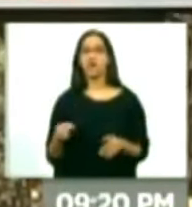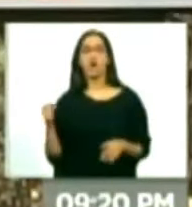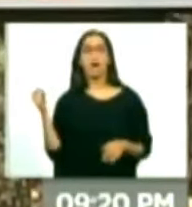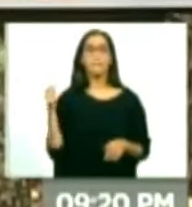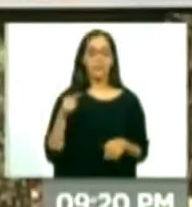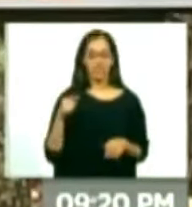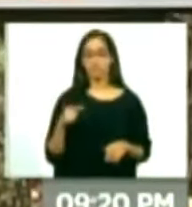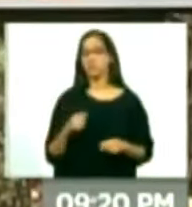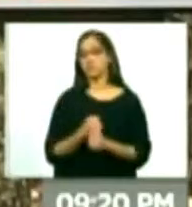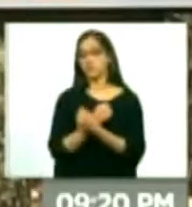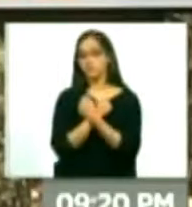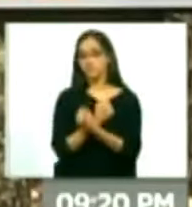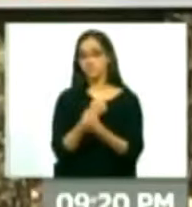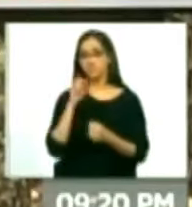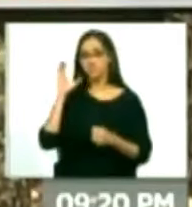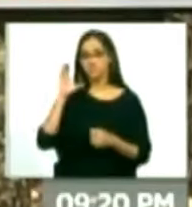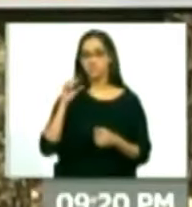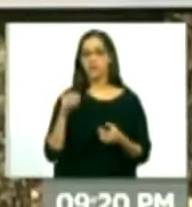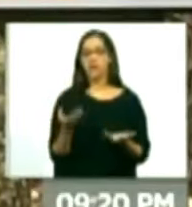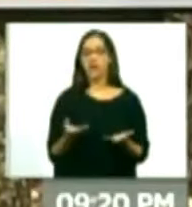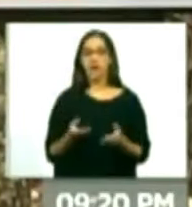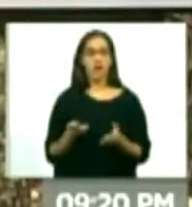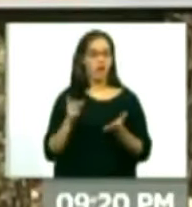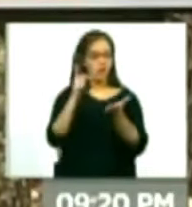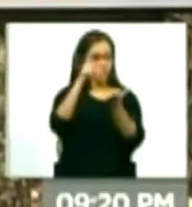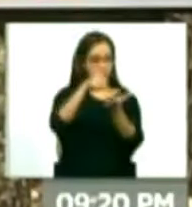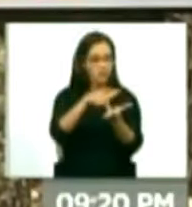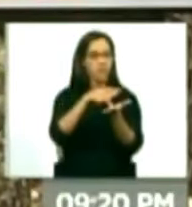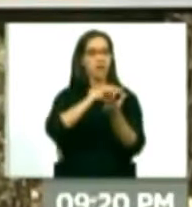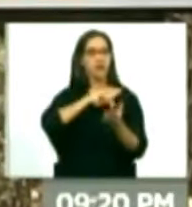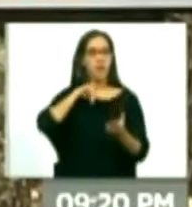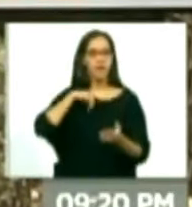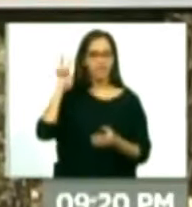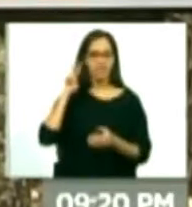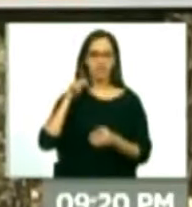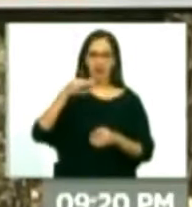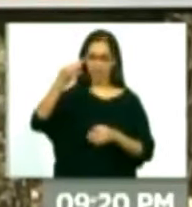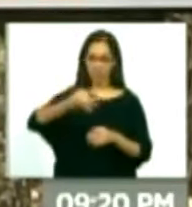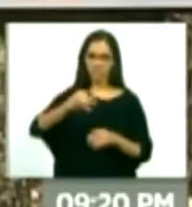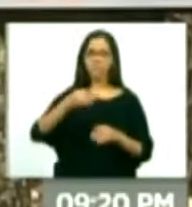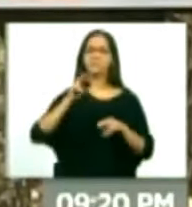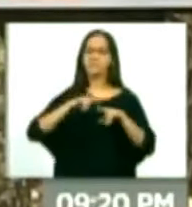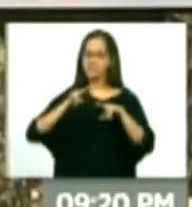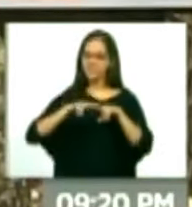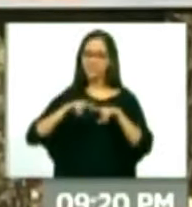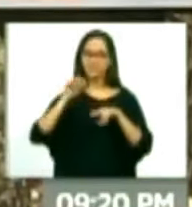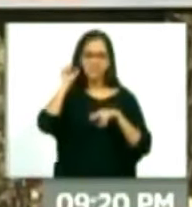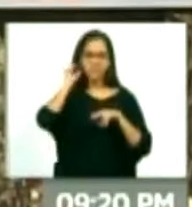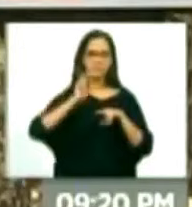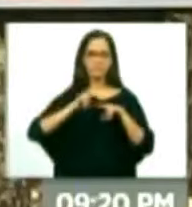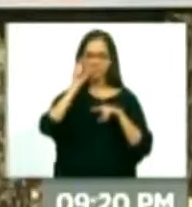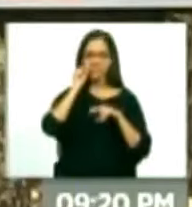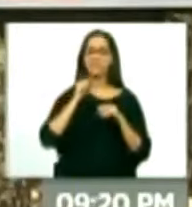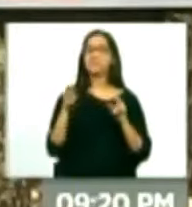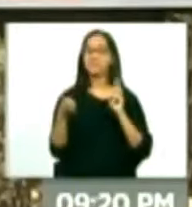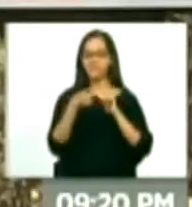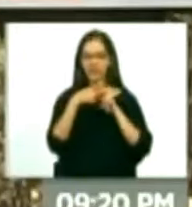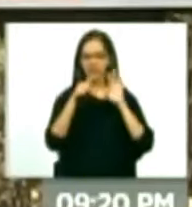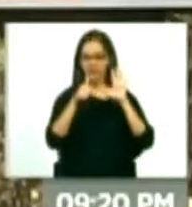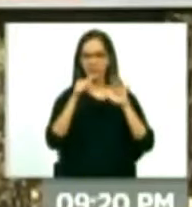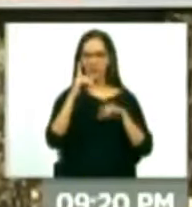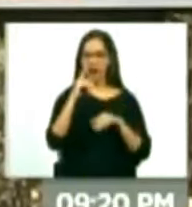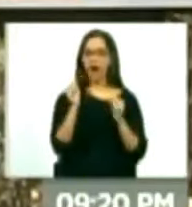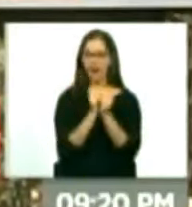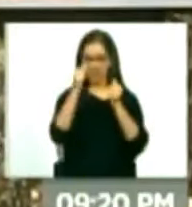los que amamos la patria, la llevaremos al lugar que merece nuestra Venezuela, la Venezuela de los niños y las niñas. Numeral 6 de